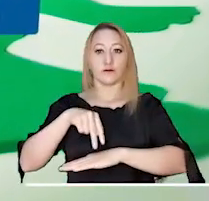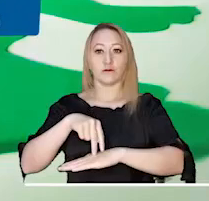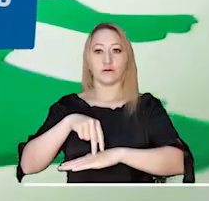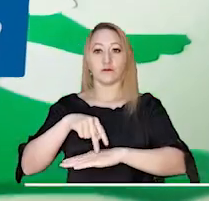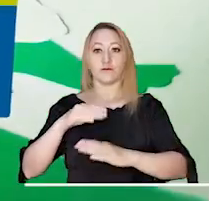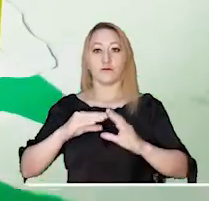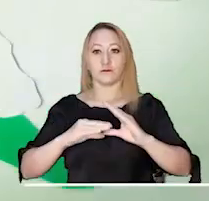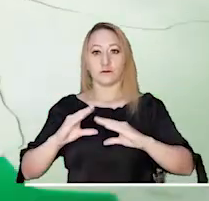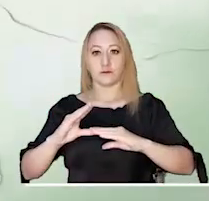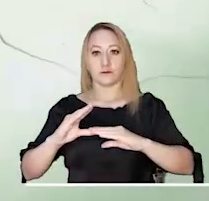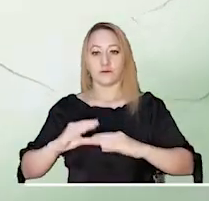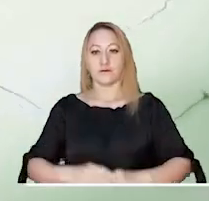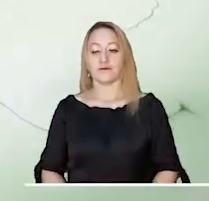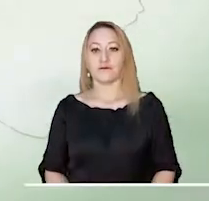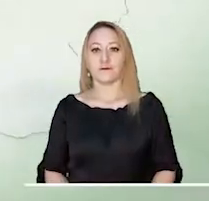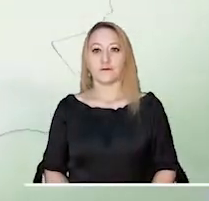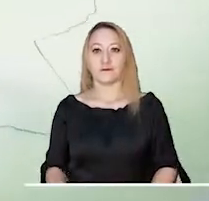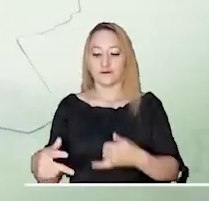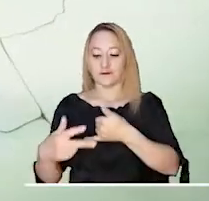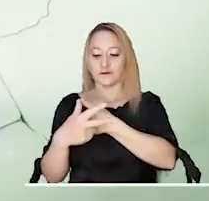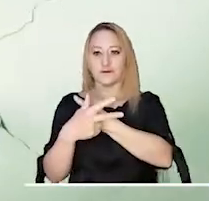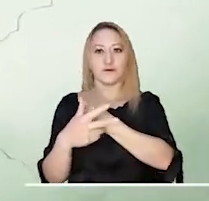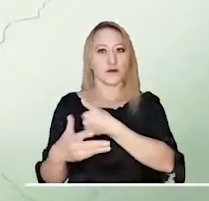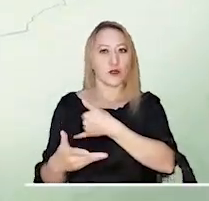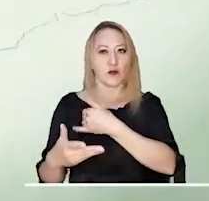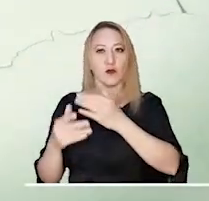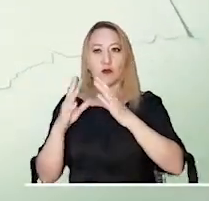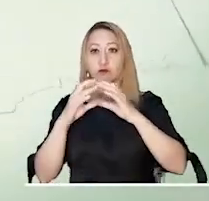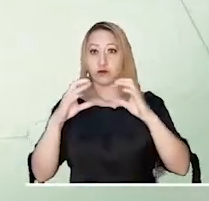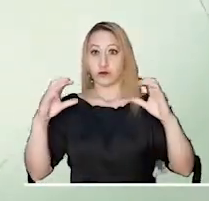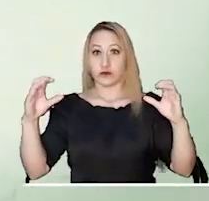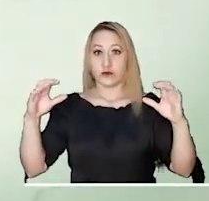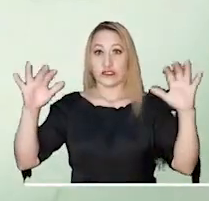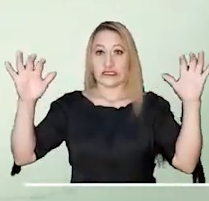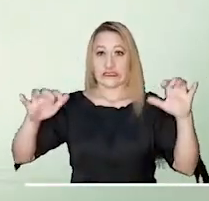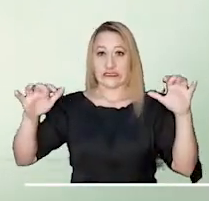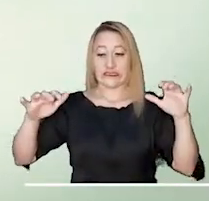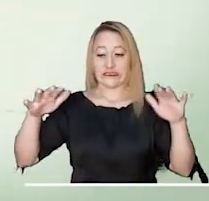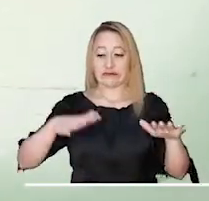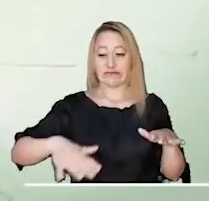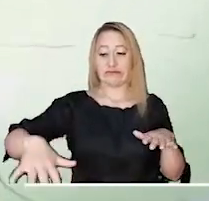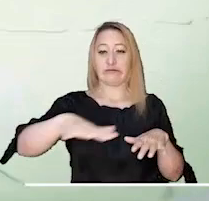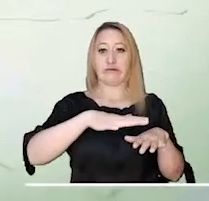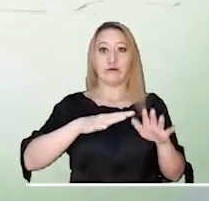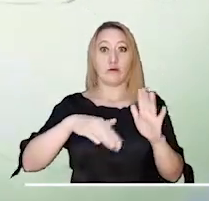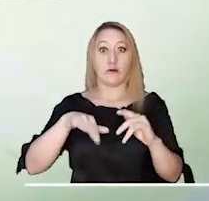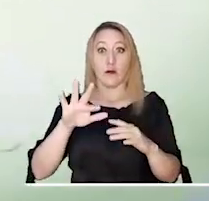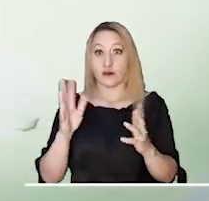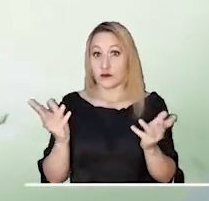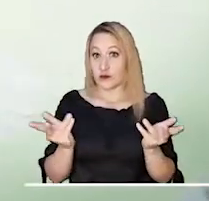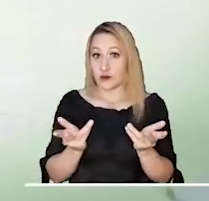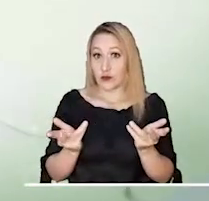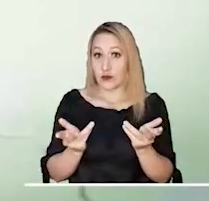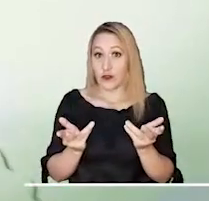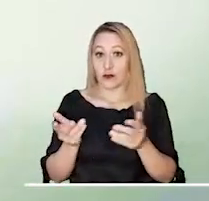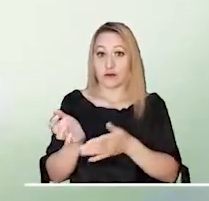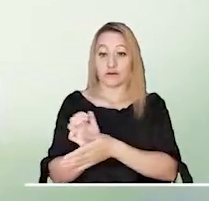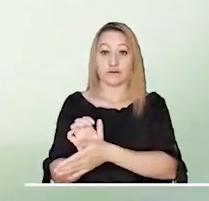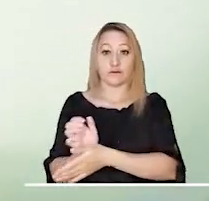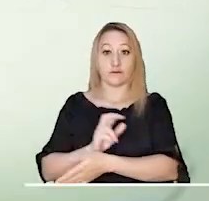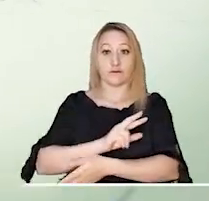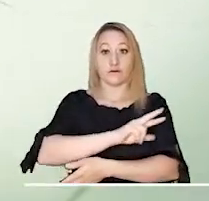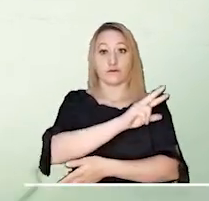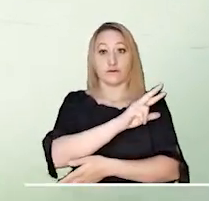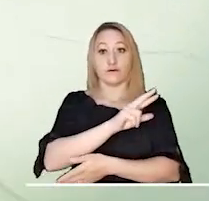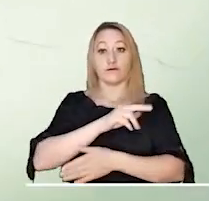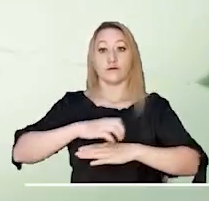posibles precipitaciones en el centro de Nariño y Cauca. La región andina se espera aumento de la nubosidad y posibles lluvias en amplios